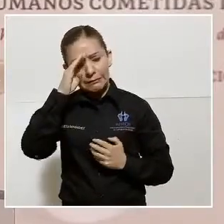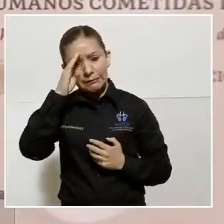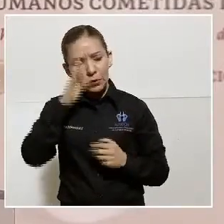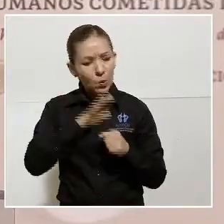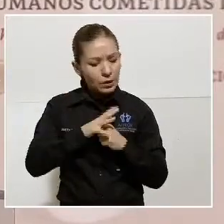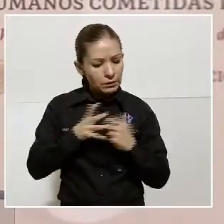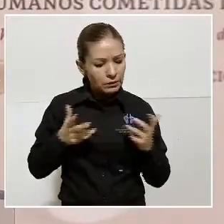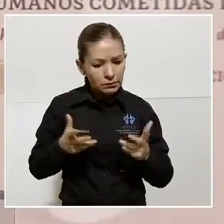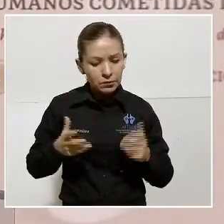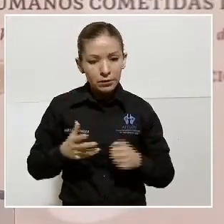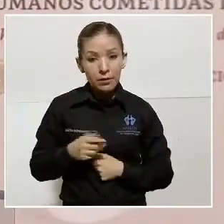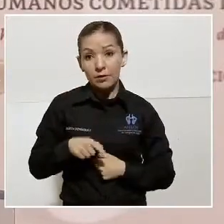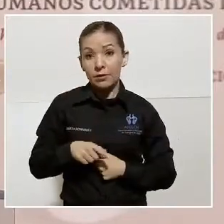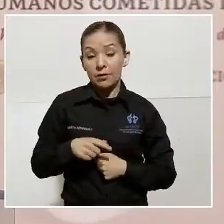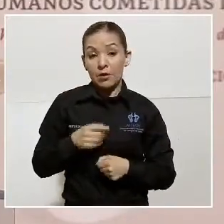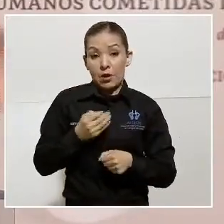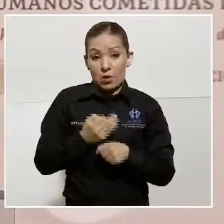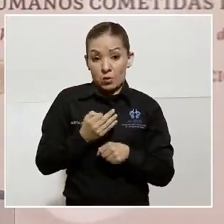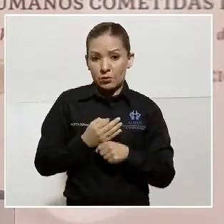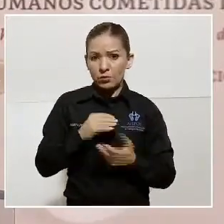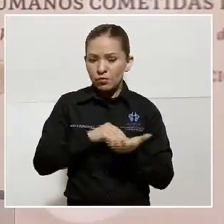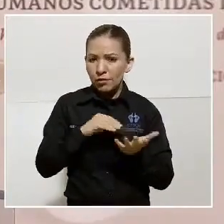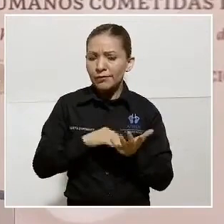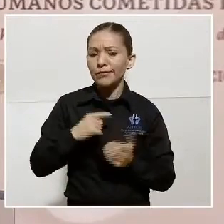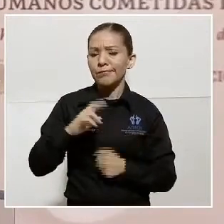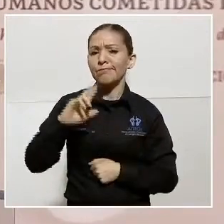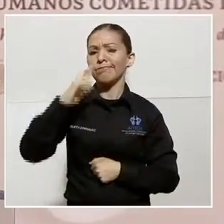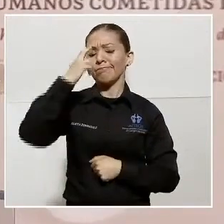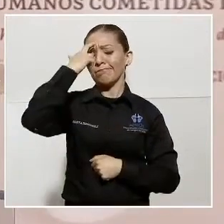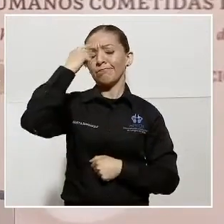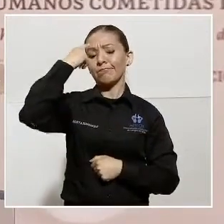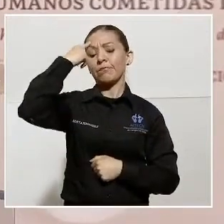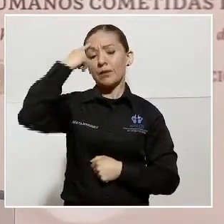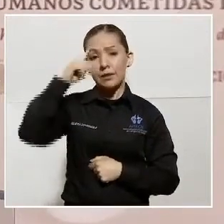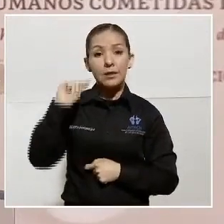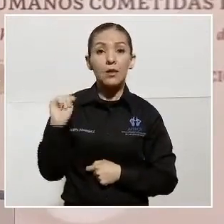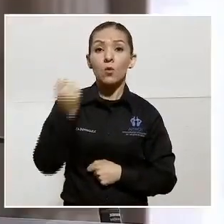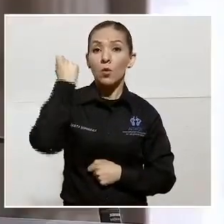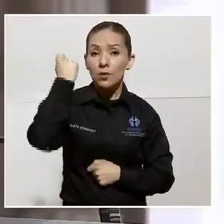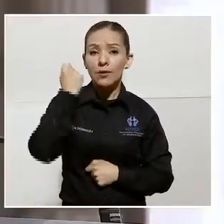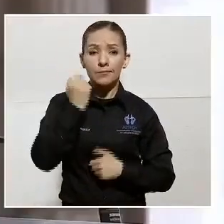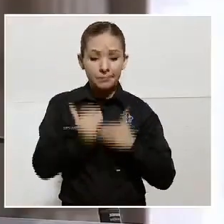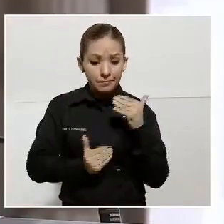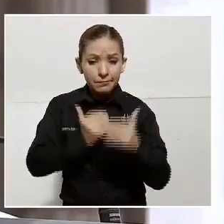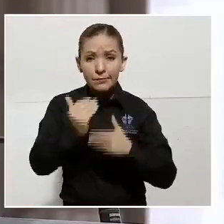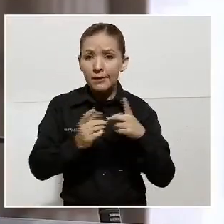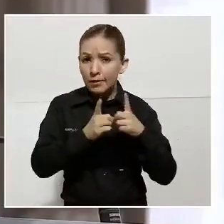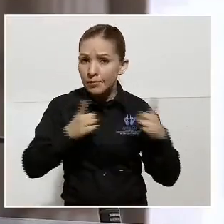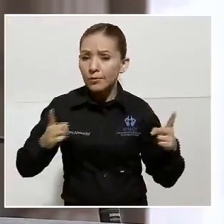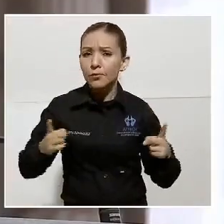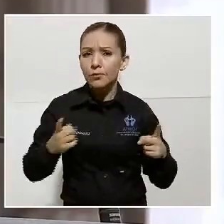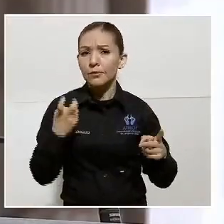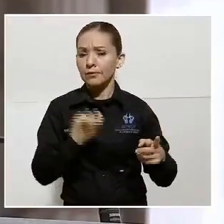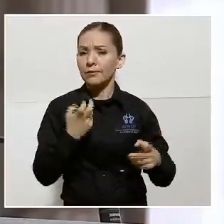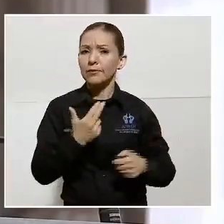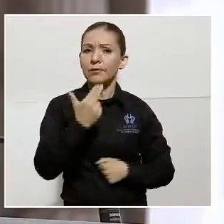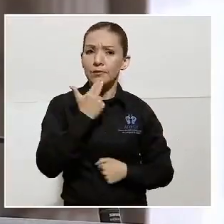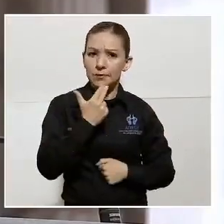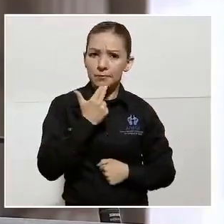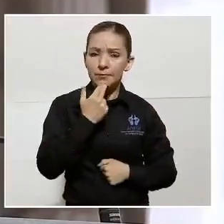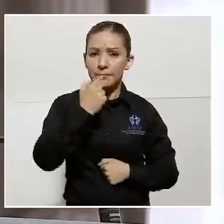sigue representando un recordatorio de que la tecnología y el desarrollo también pueden ser utilizados